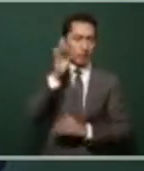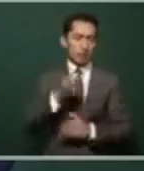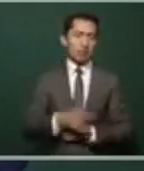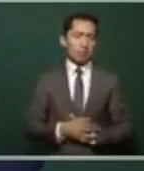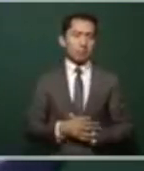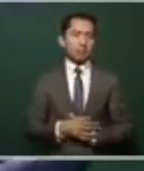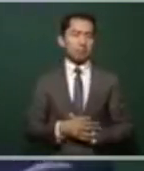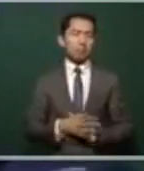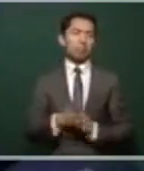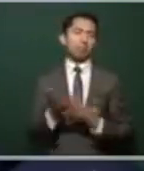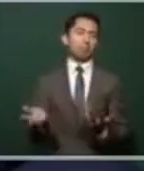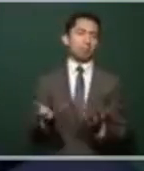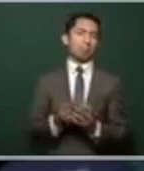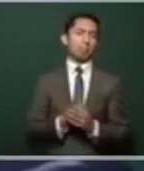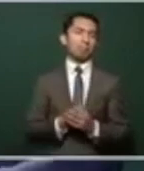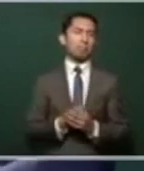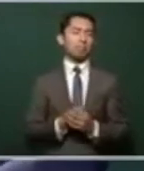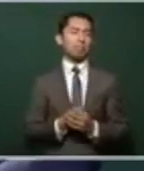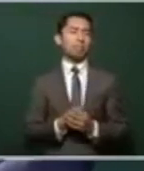algo